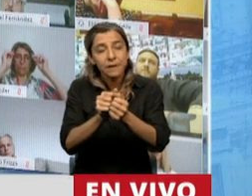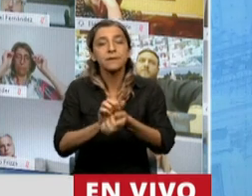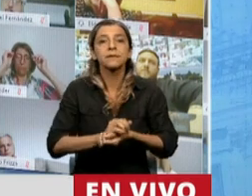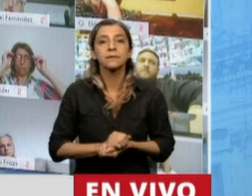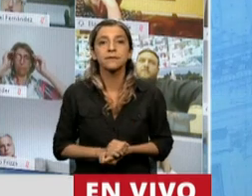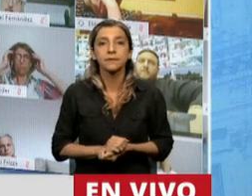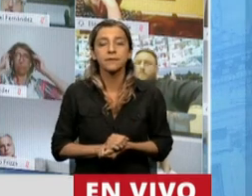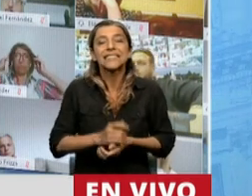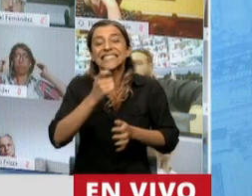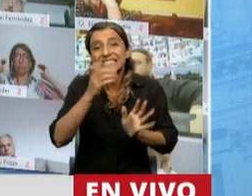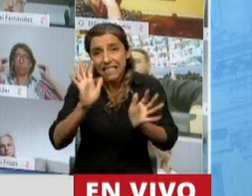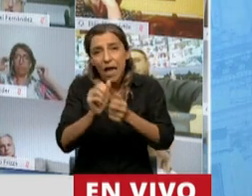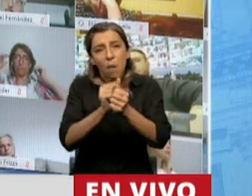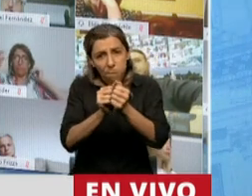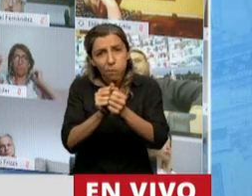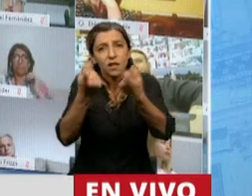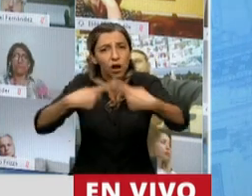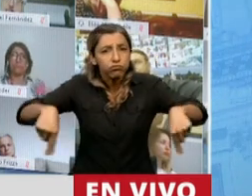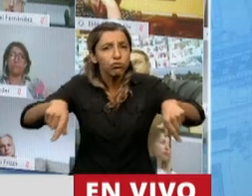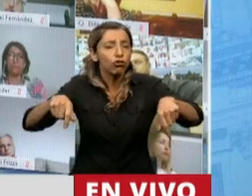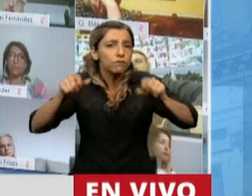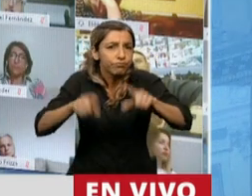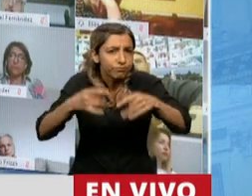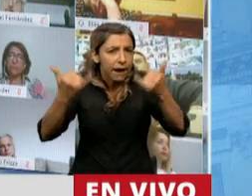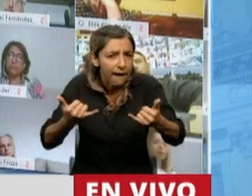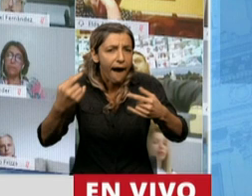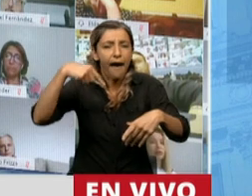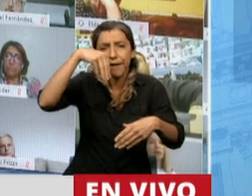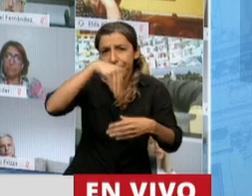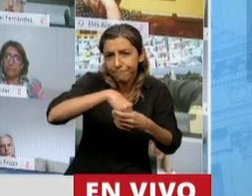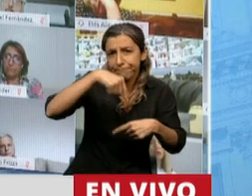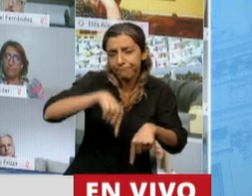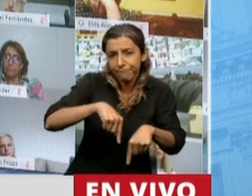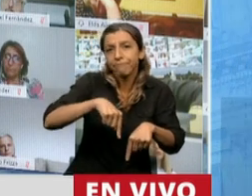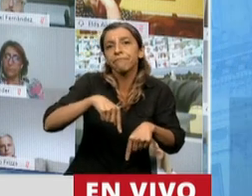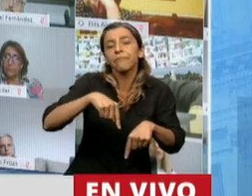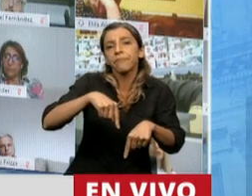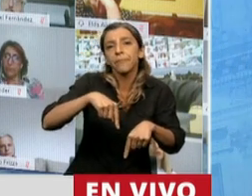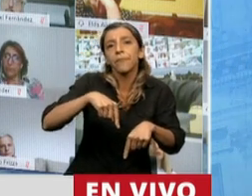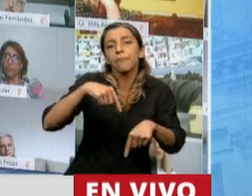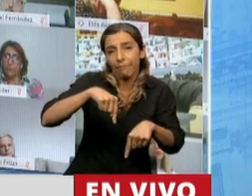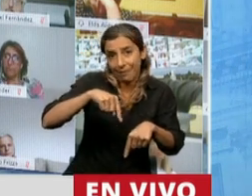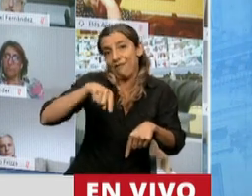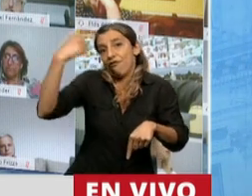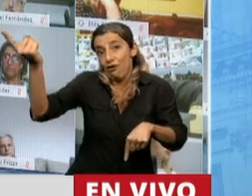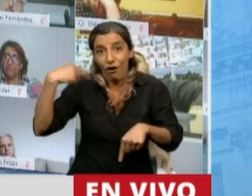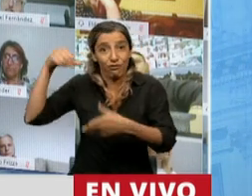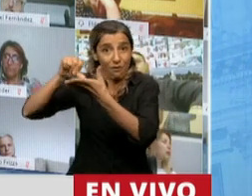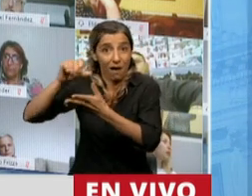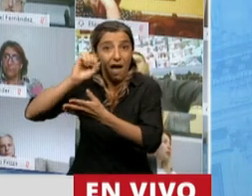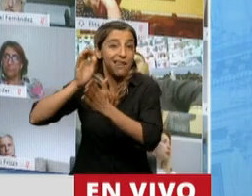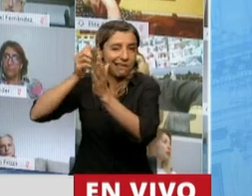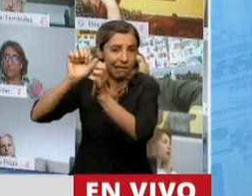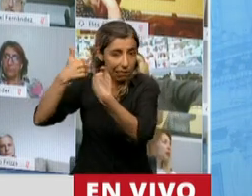eh registrado bienes financieros o físicos en paraísos Fiscales hasta